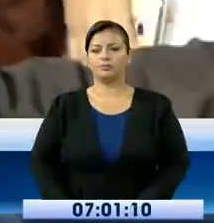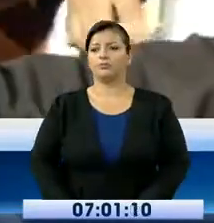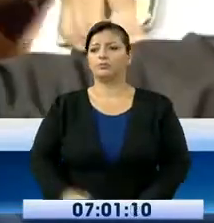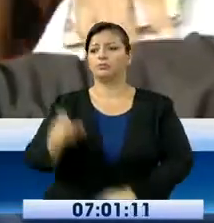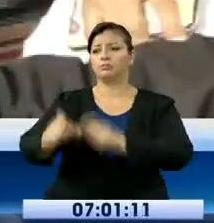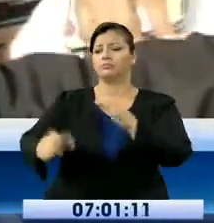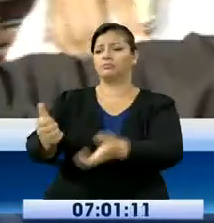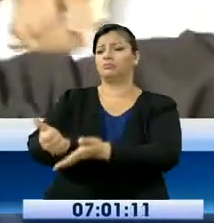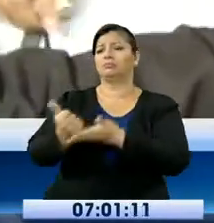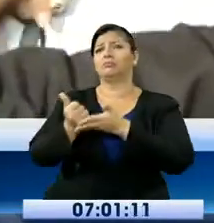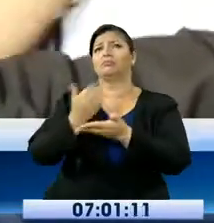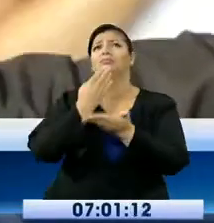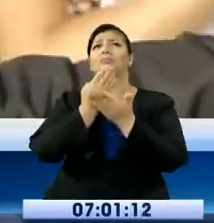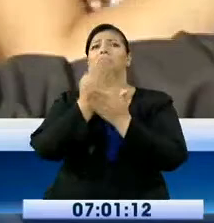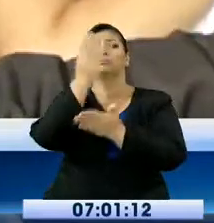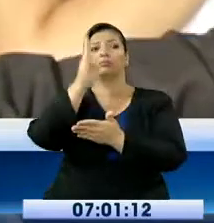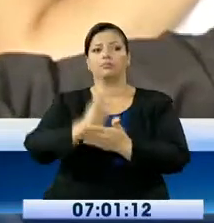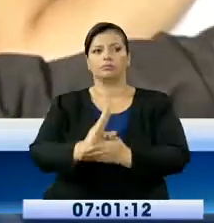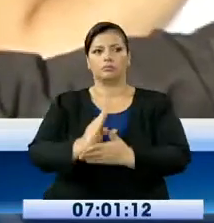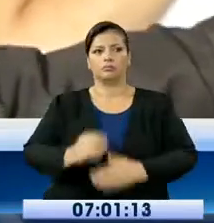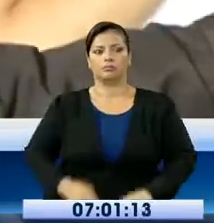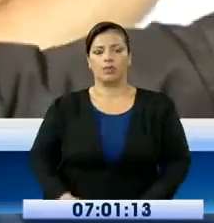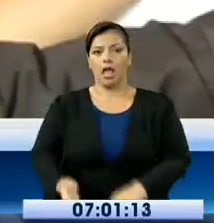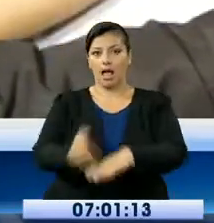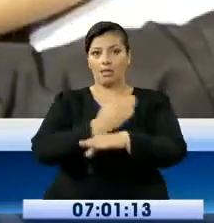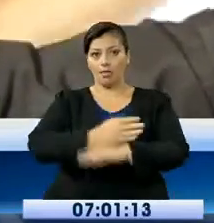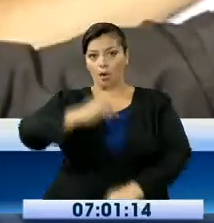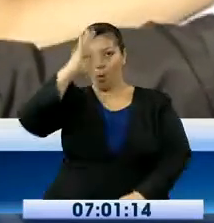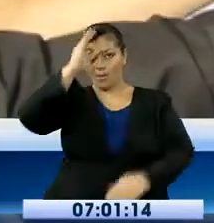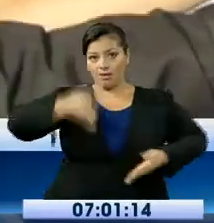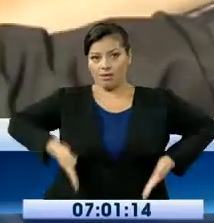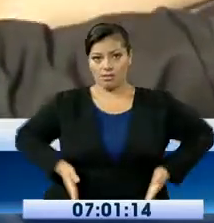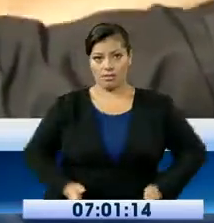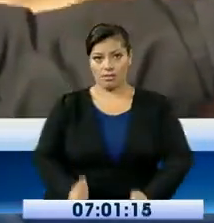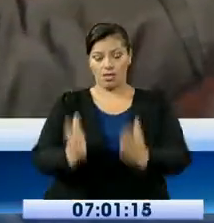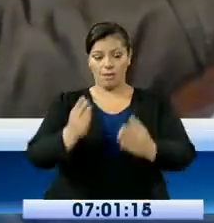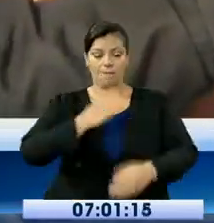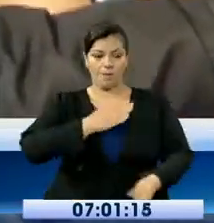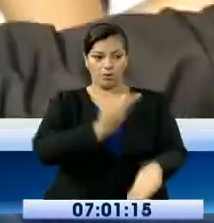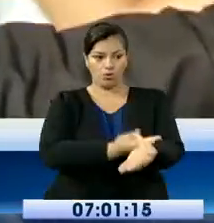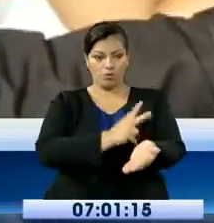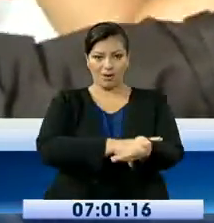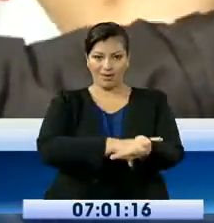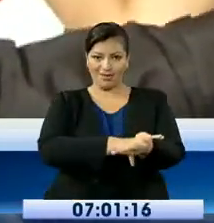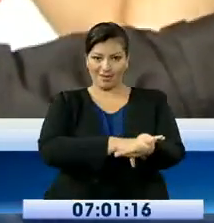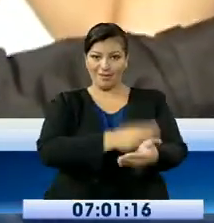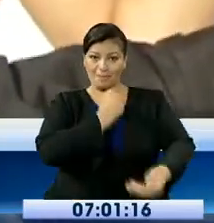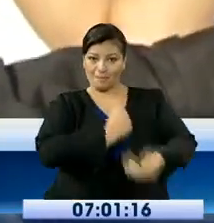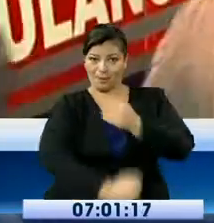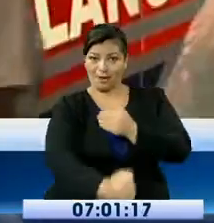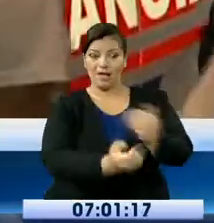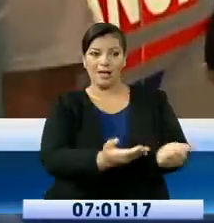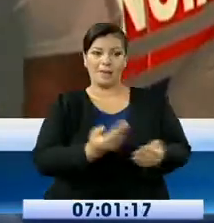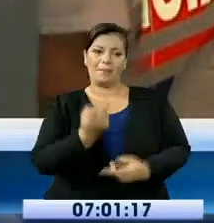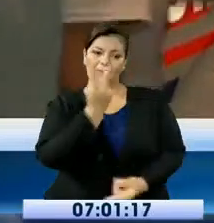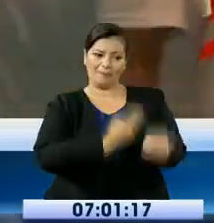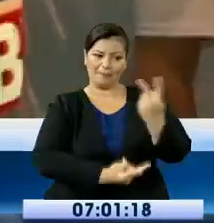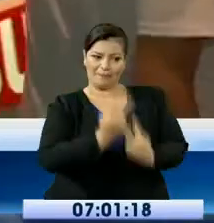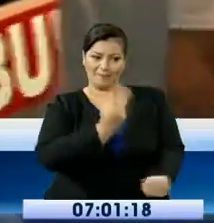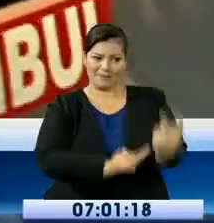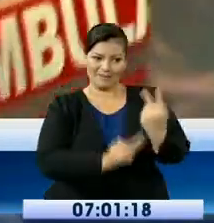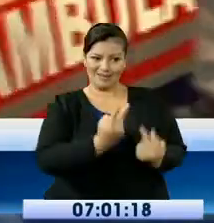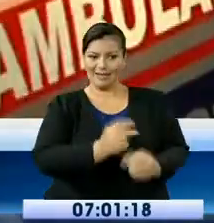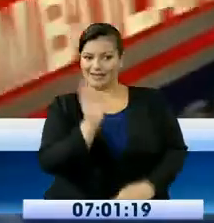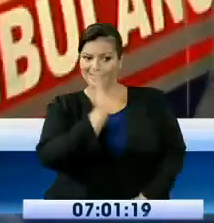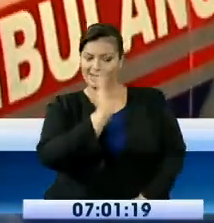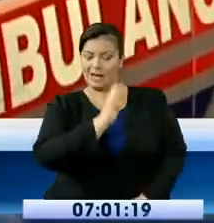por ahí. Nosotros veníamos de la maternidad, que íbamos, que una sobrina recién dio a luz. Sí. Sí, ahorita